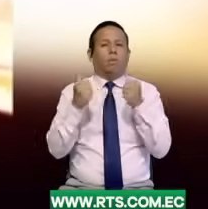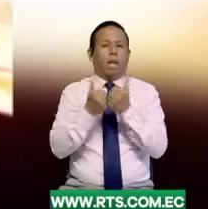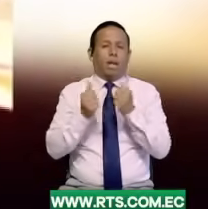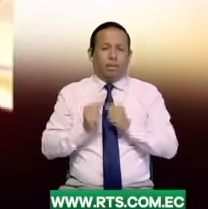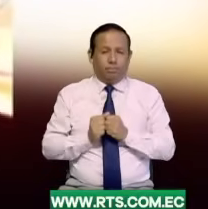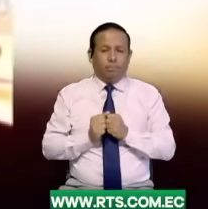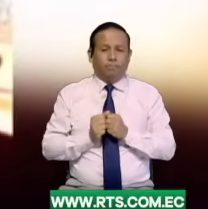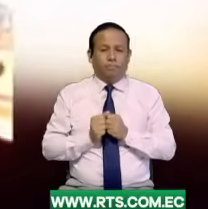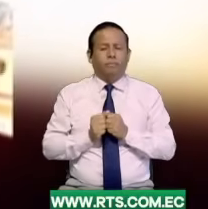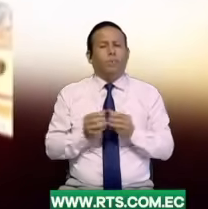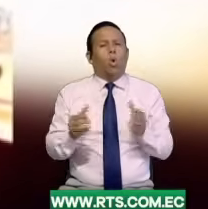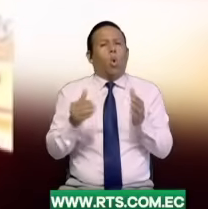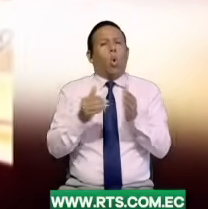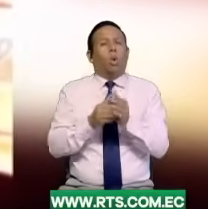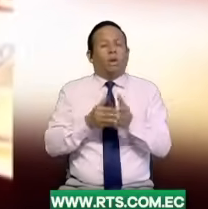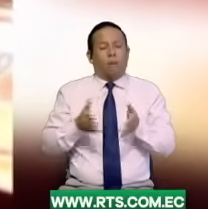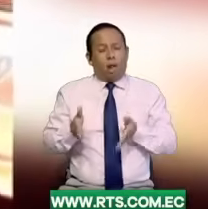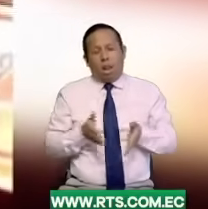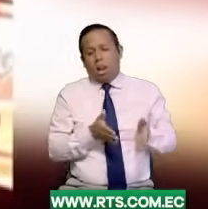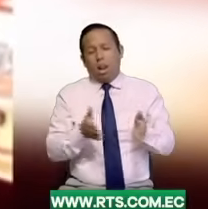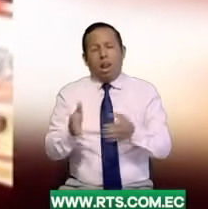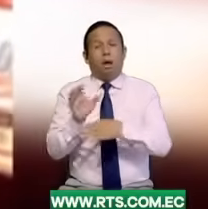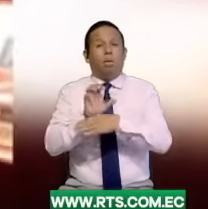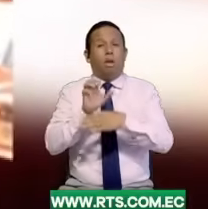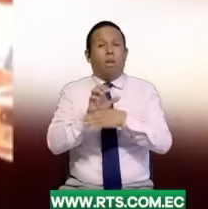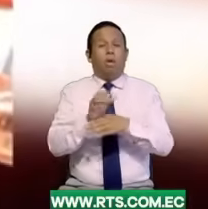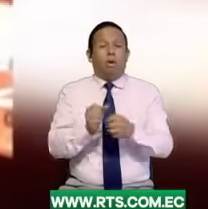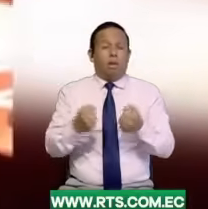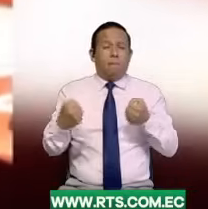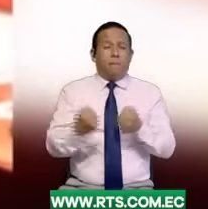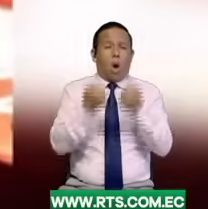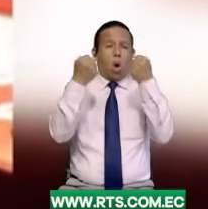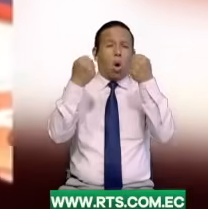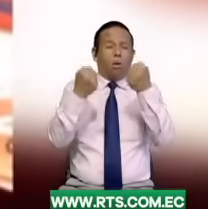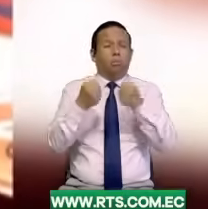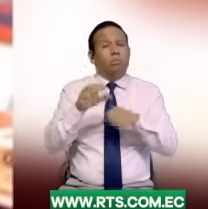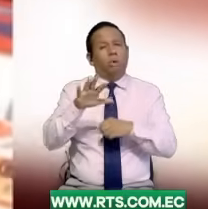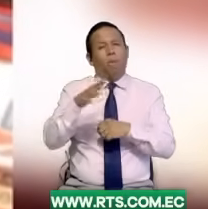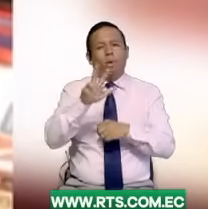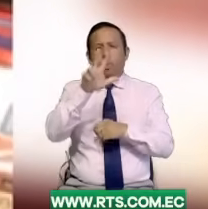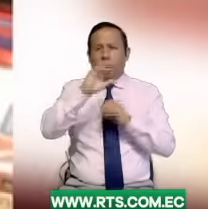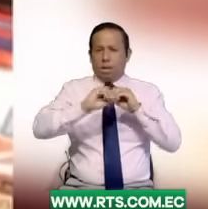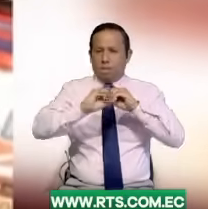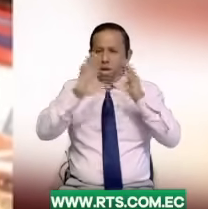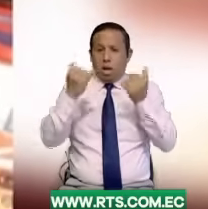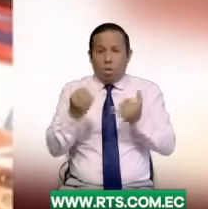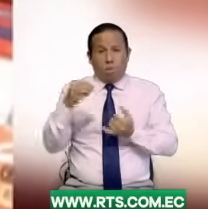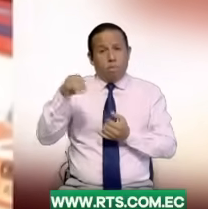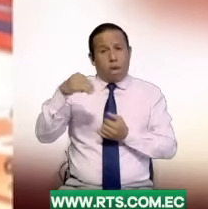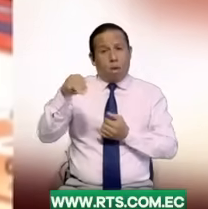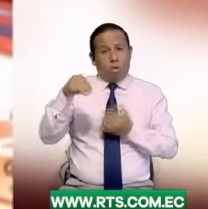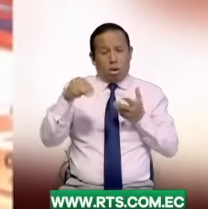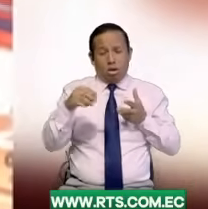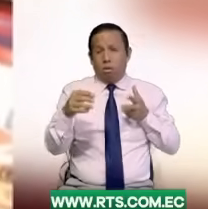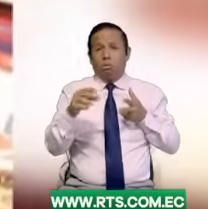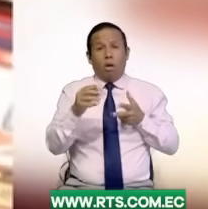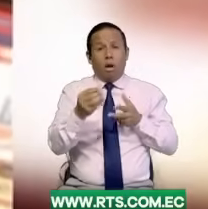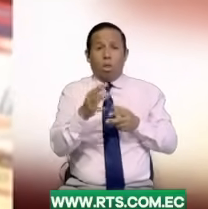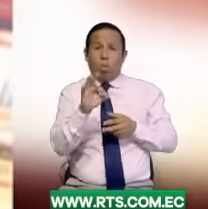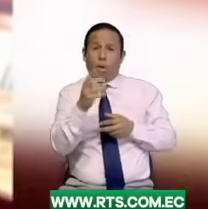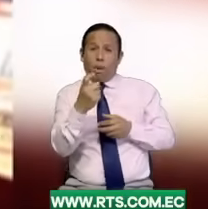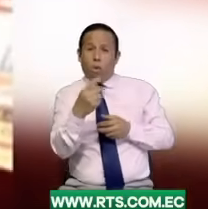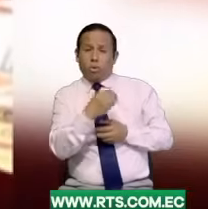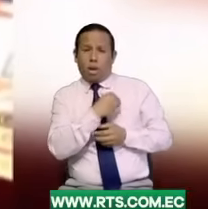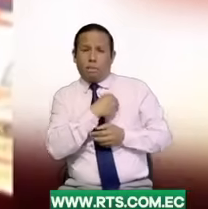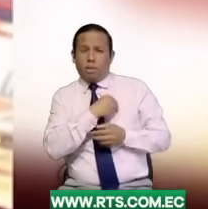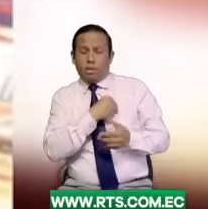Nuevamente las carreteras del país se tiñen de sangre. Cerca de las 3 de la mañana de este miércoles, el EQ911 recibió la llamada de alerta